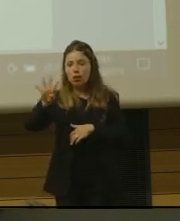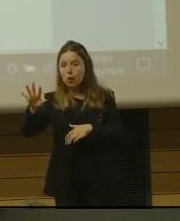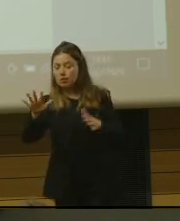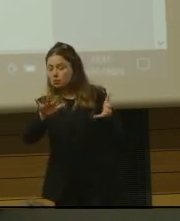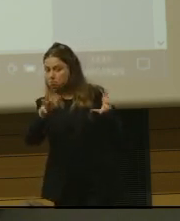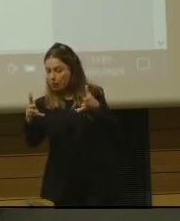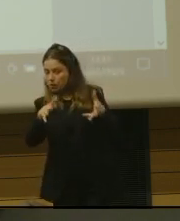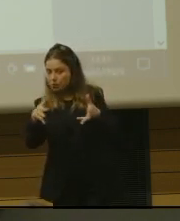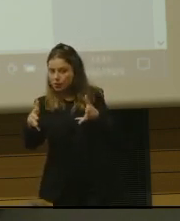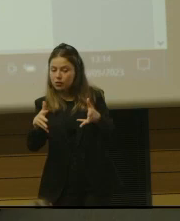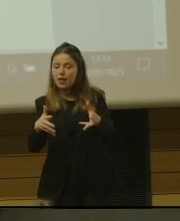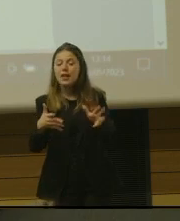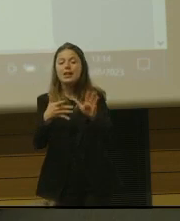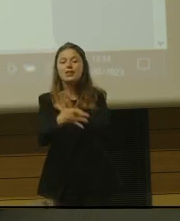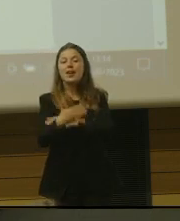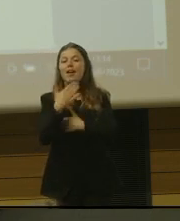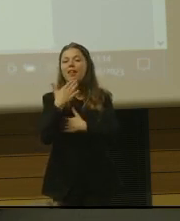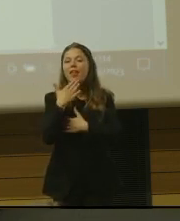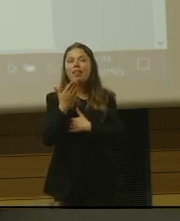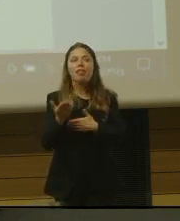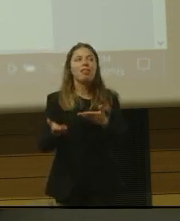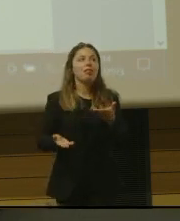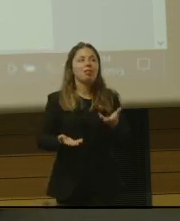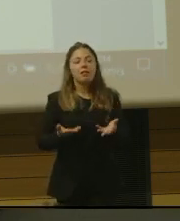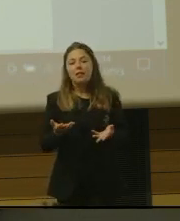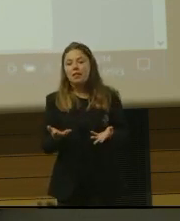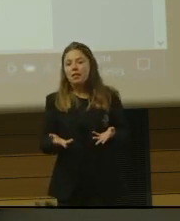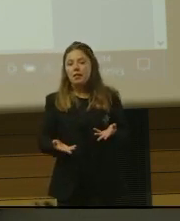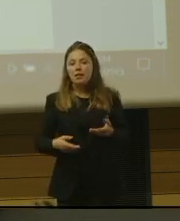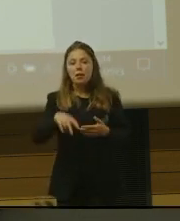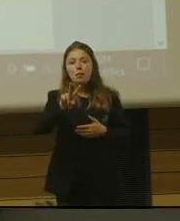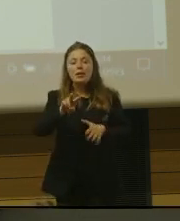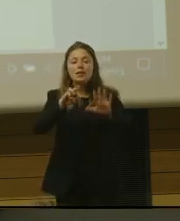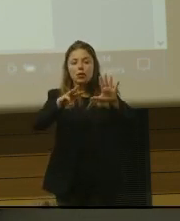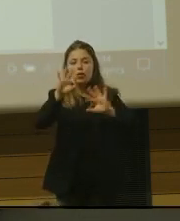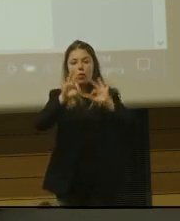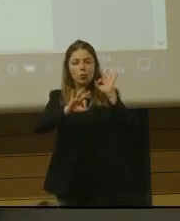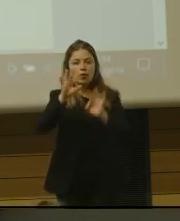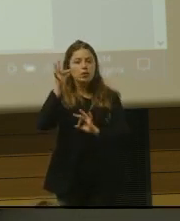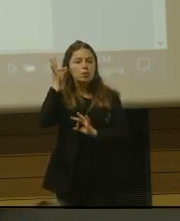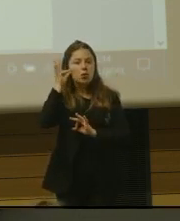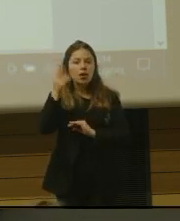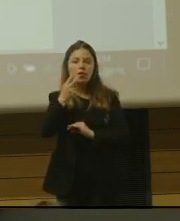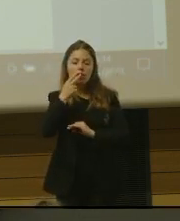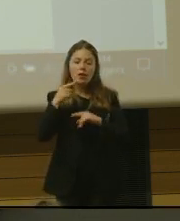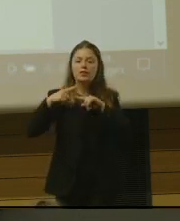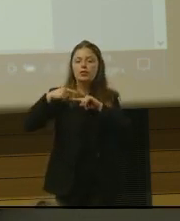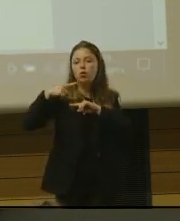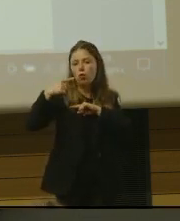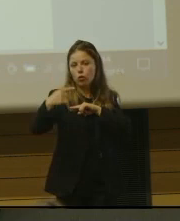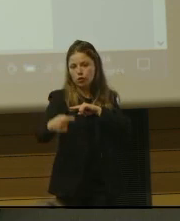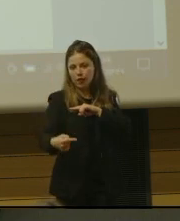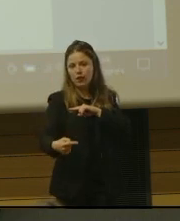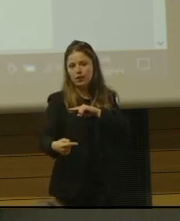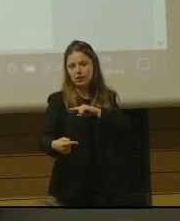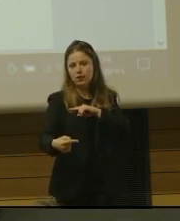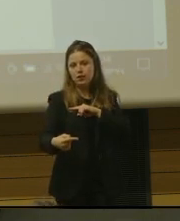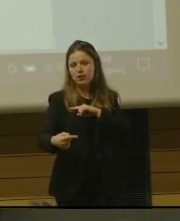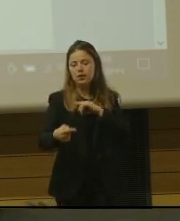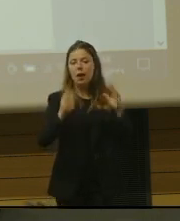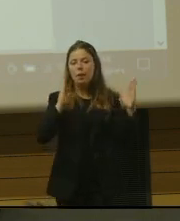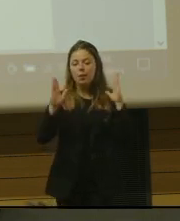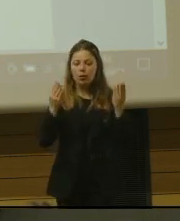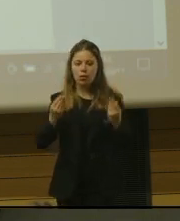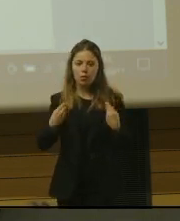menos, lo que señala las edades es que más o menos el 28% de las mujeres fuman a diario, ¿no? en este periodo